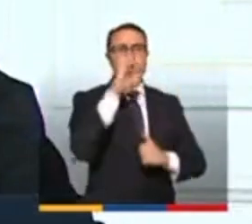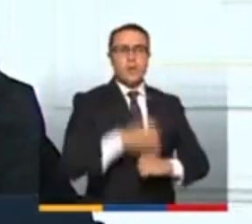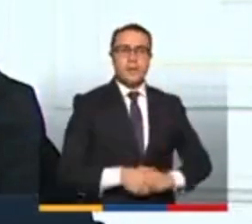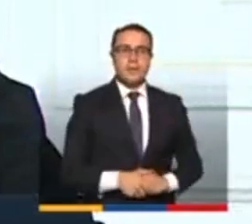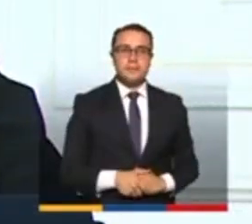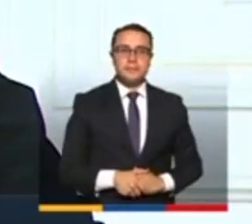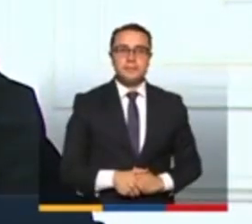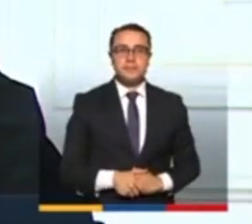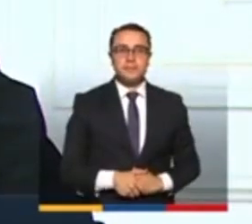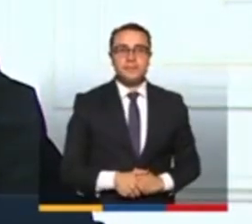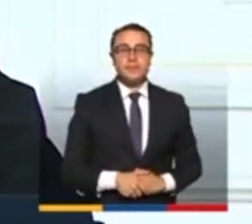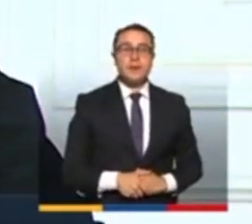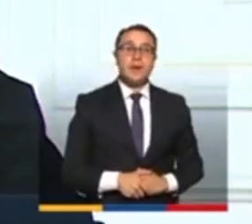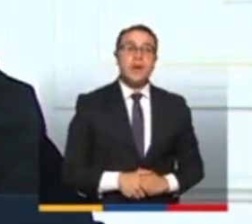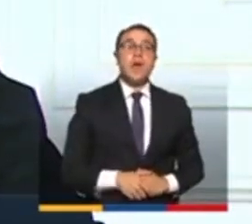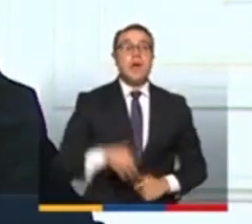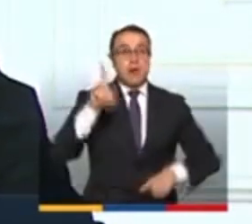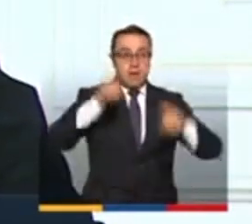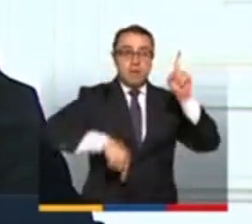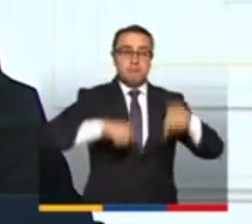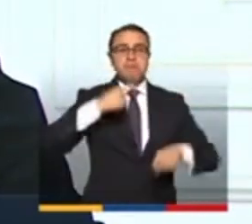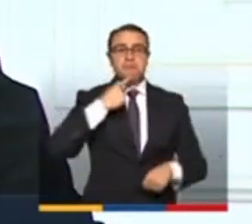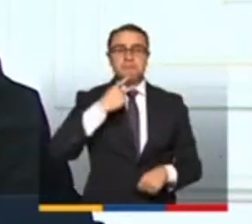Hay quienes nos piden que devolvamos.